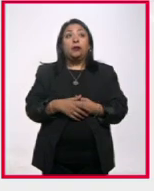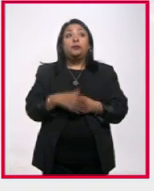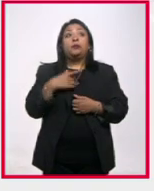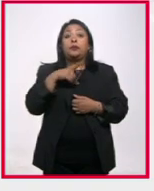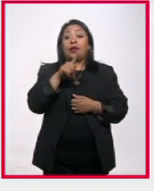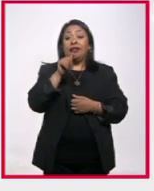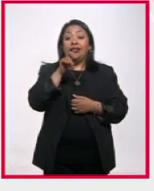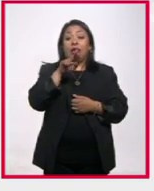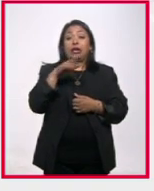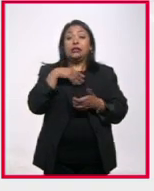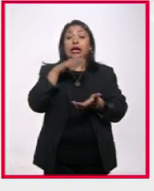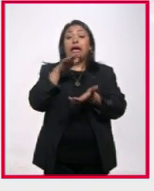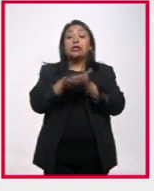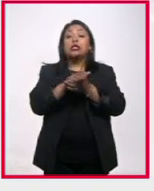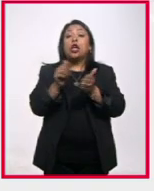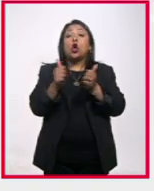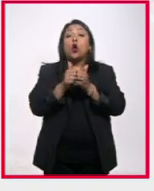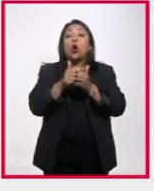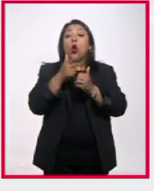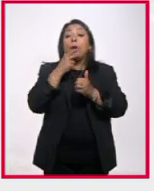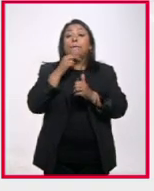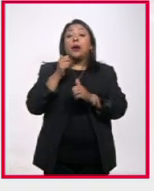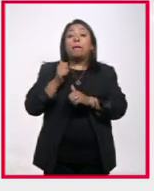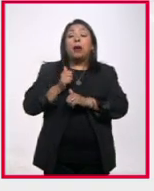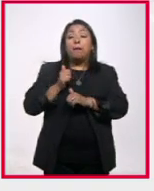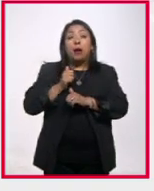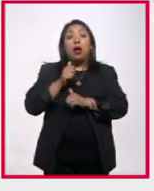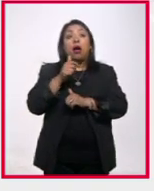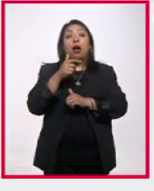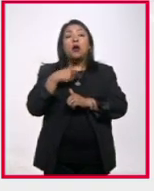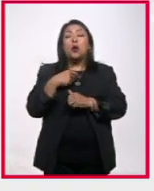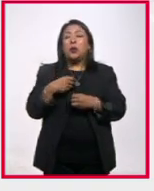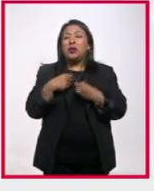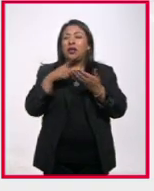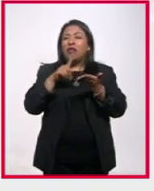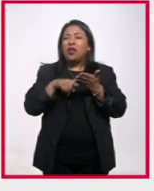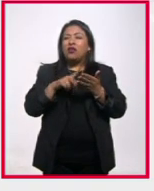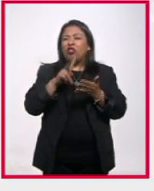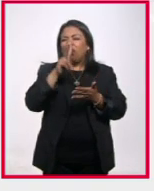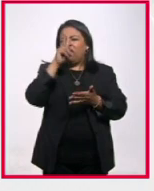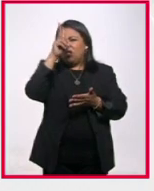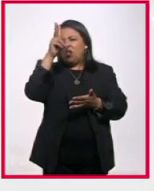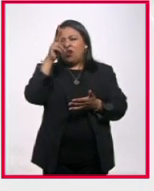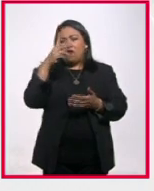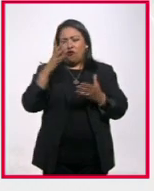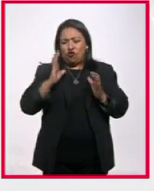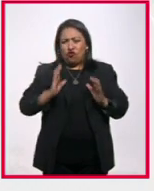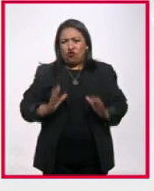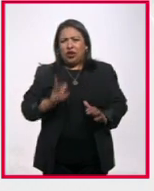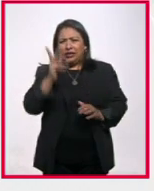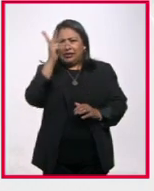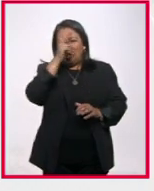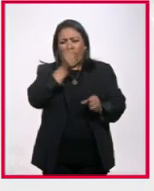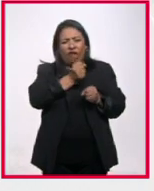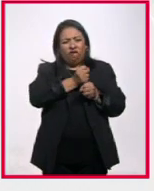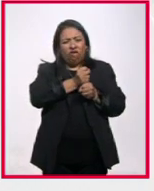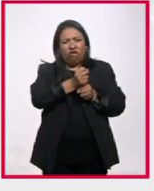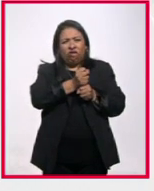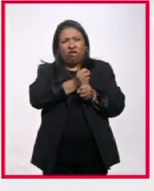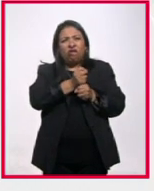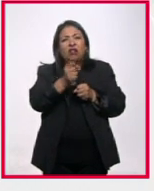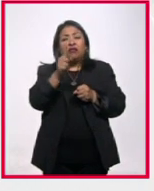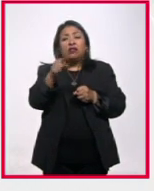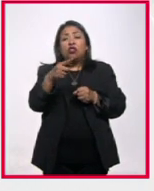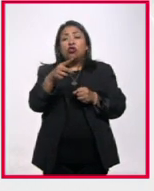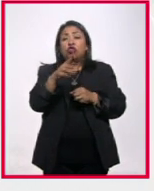Teresa está casada con un militar. Su vida está marcada por la violencia física y psicológica. Su desgracia se da ante los ojos de todos